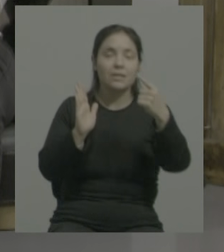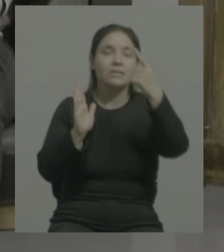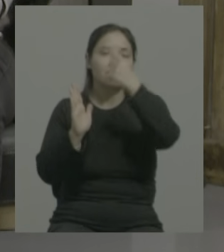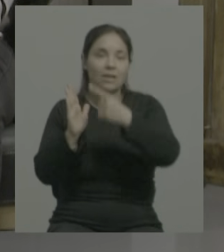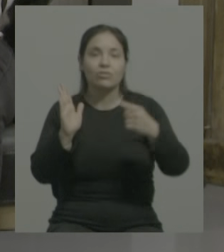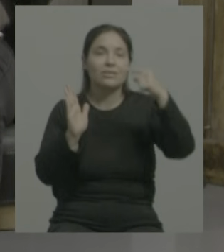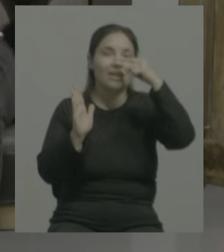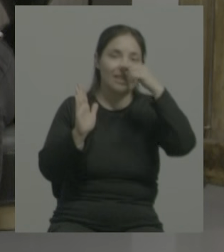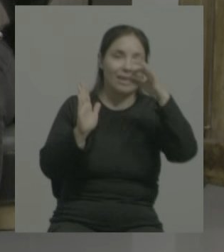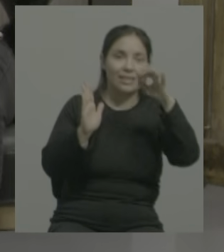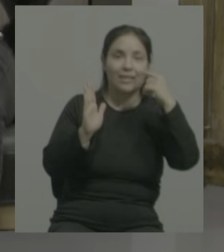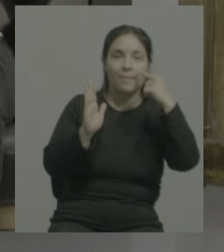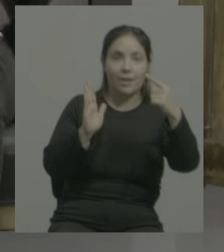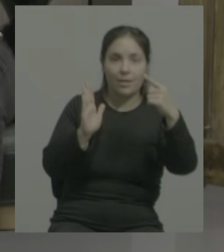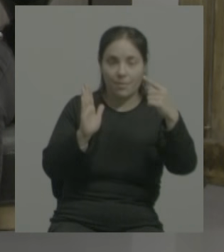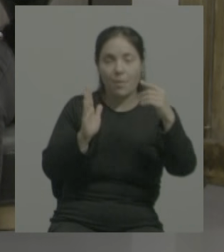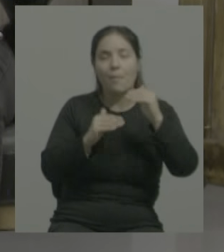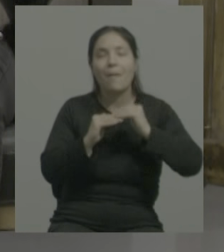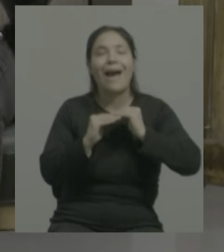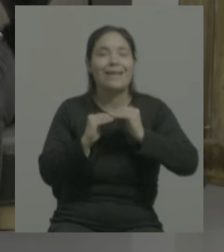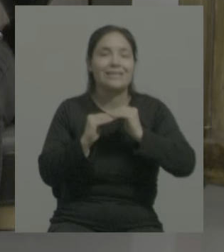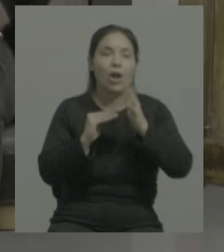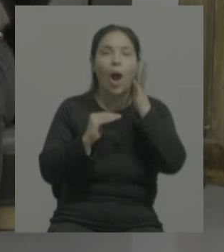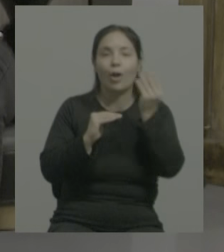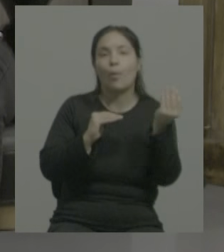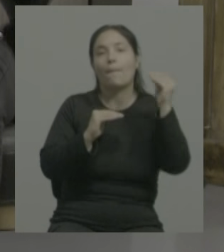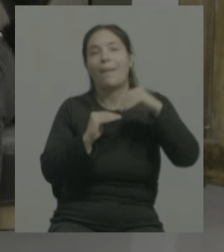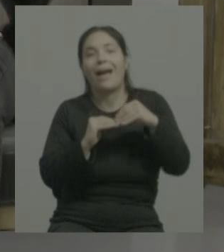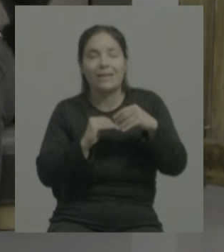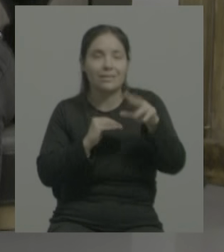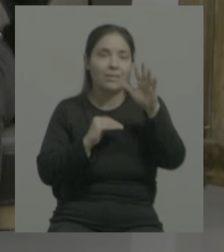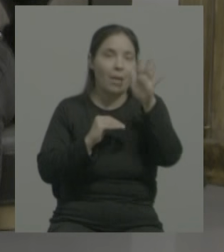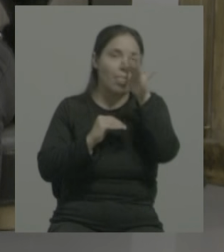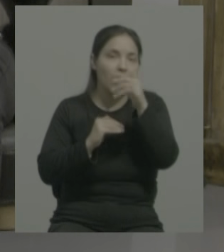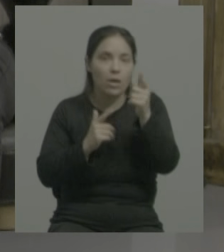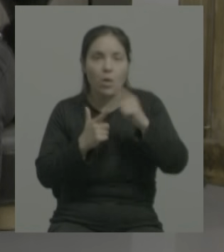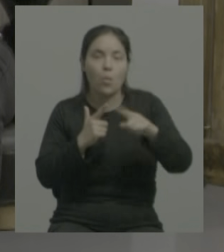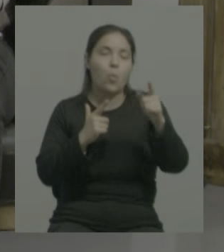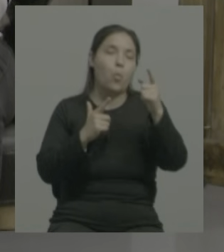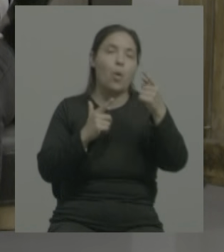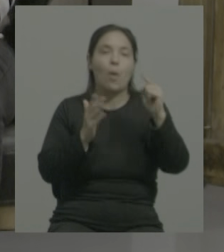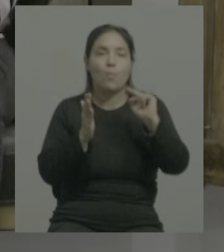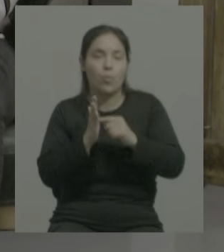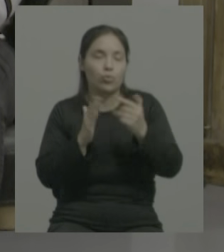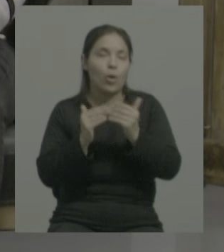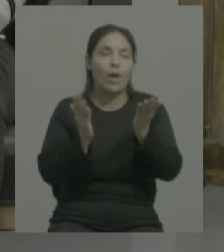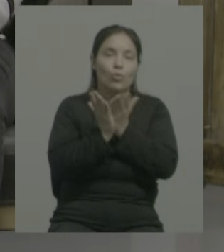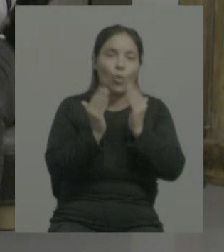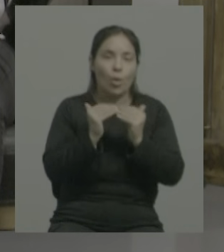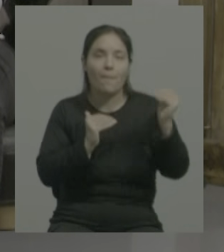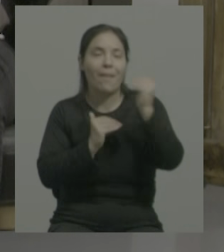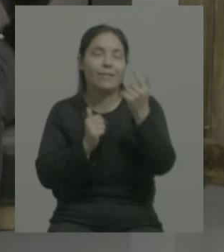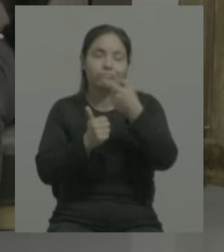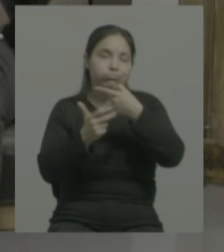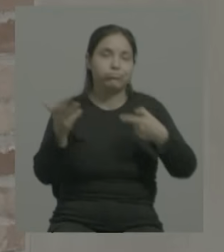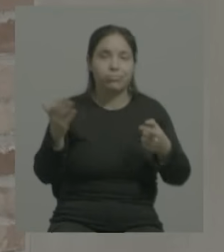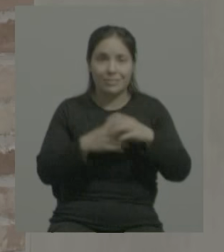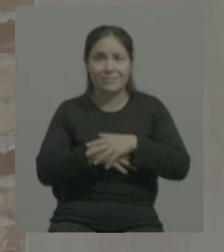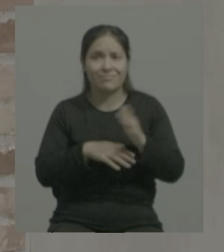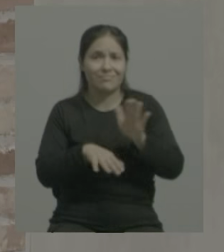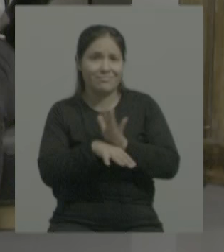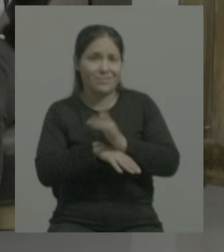Claro. De básico. Bueno, vos después eso le podés adicionar lo que tiene que ver con antigüedad, si tenés posgrado y demás, pero ese es el básico. Son salarios de indigencia más